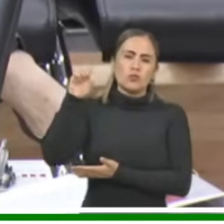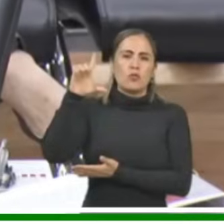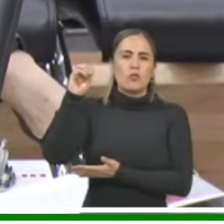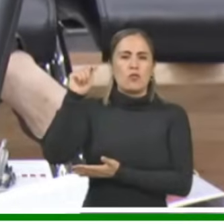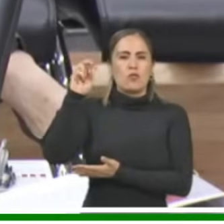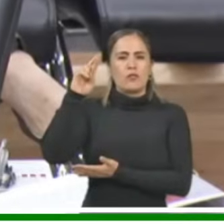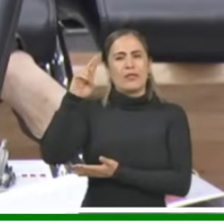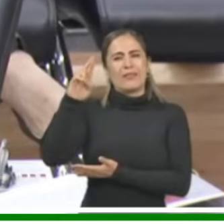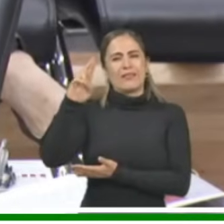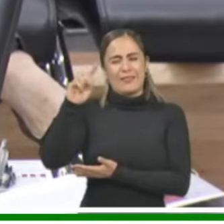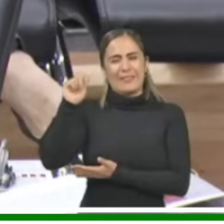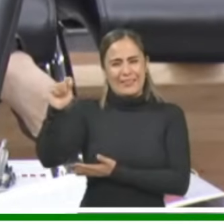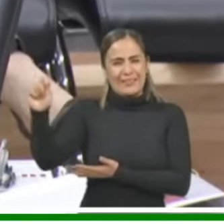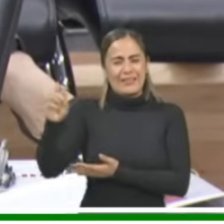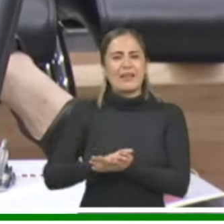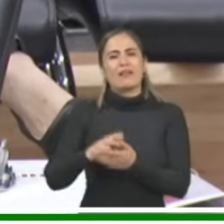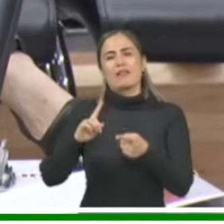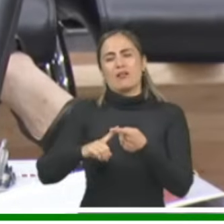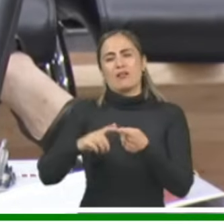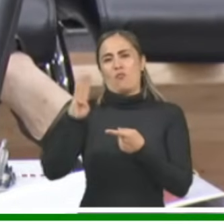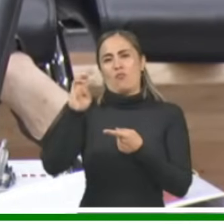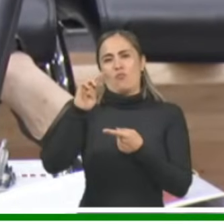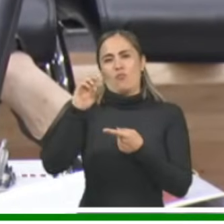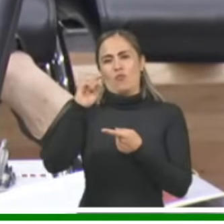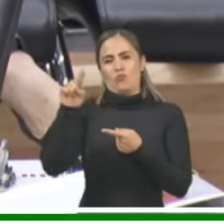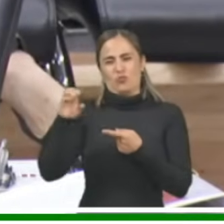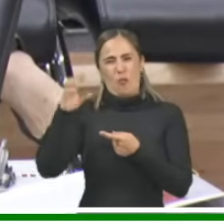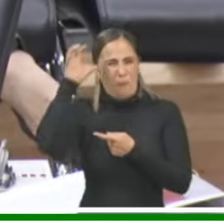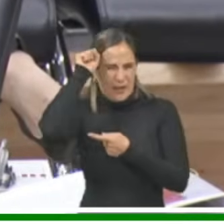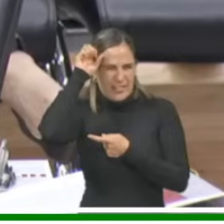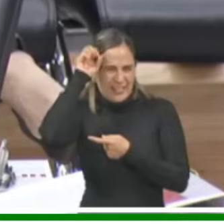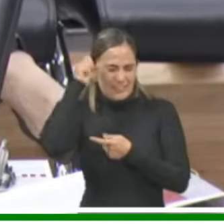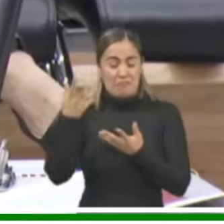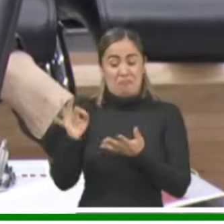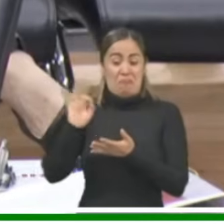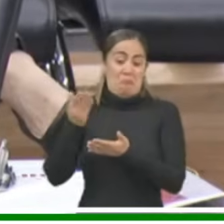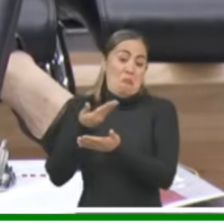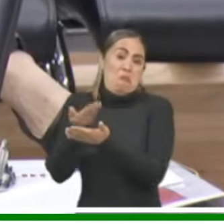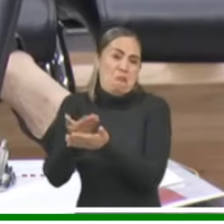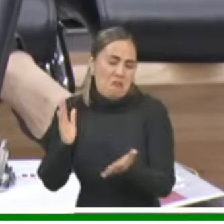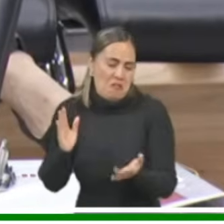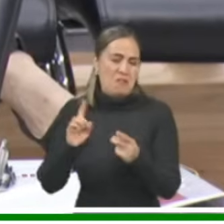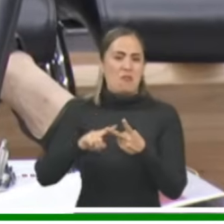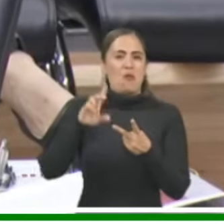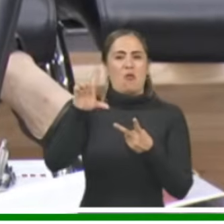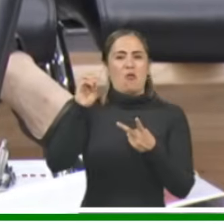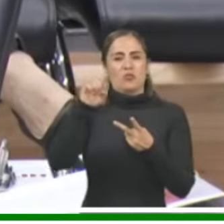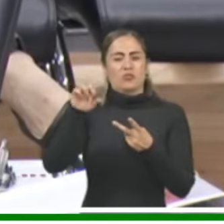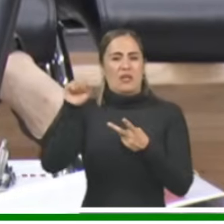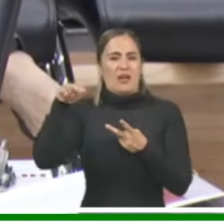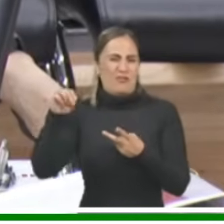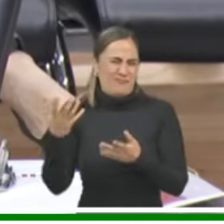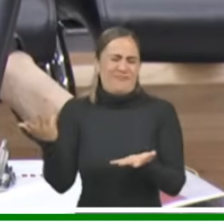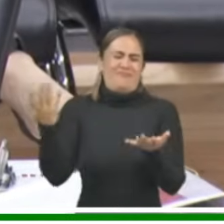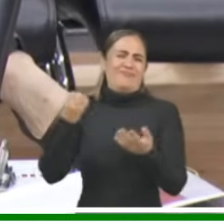solo le faltó proponer a Larraqui o a Broso. Ya ha entrado en gastos a Lozano. O